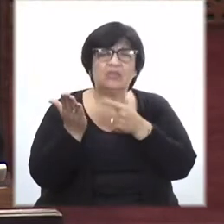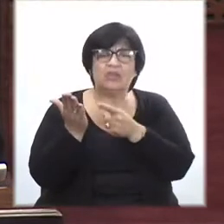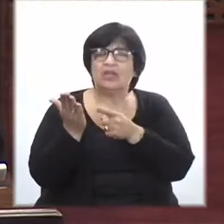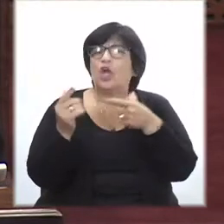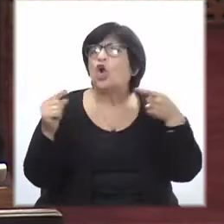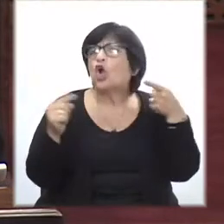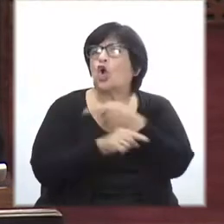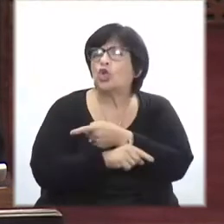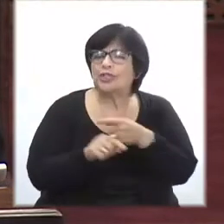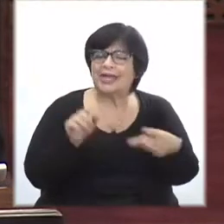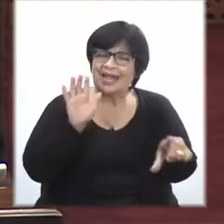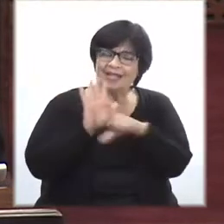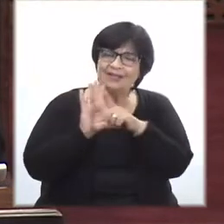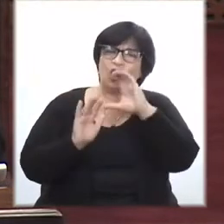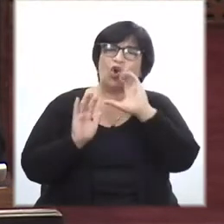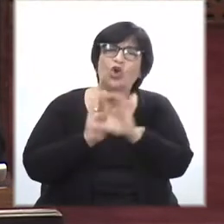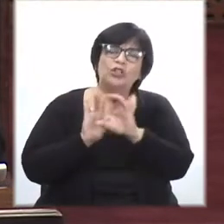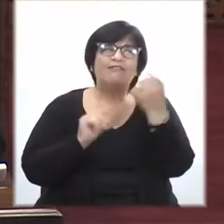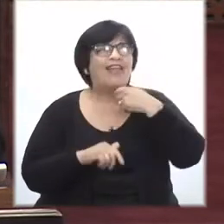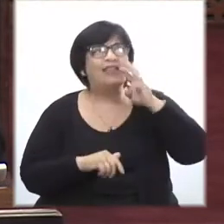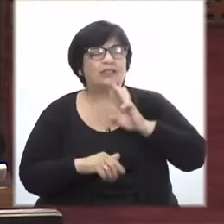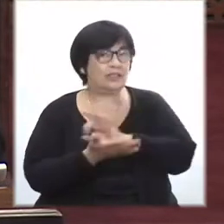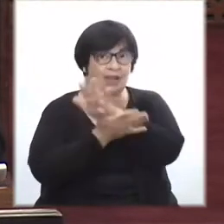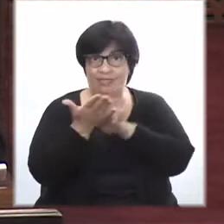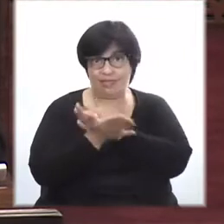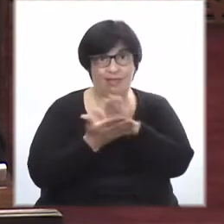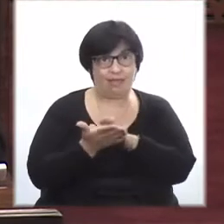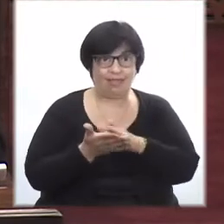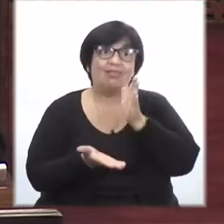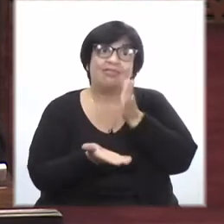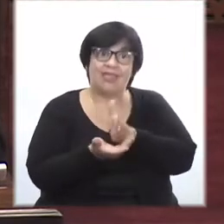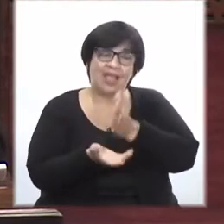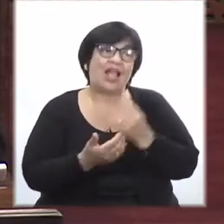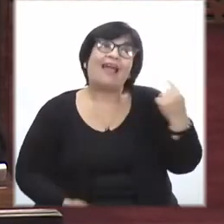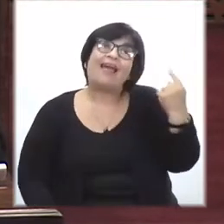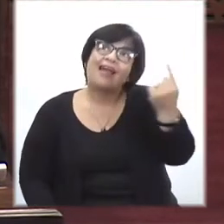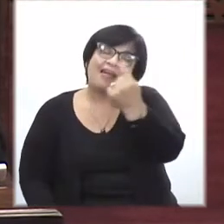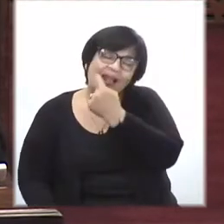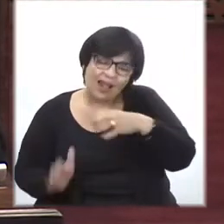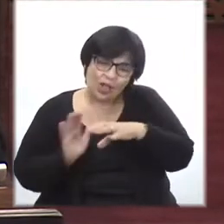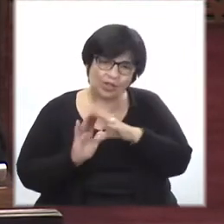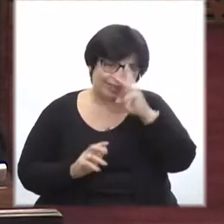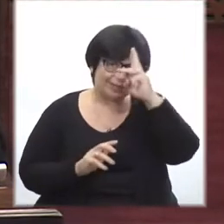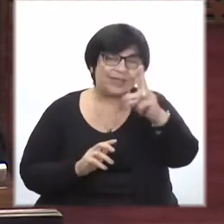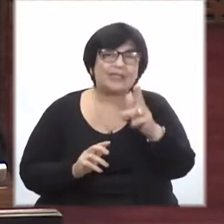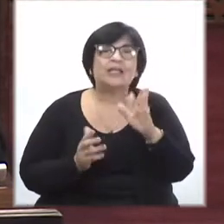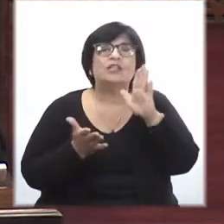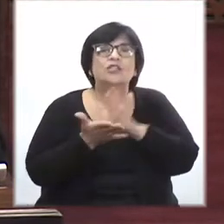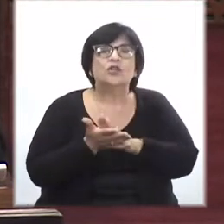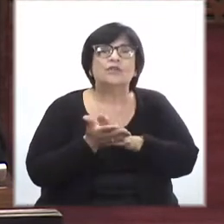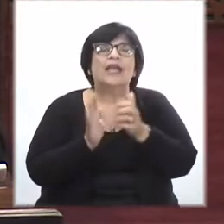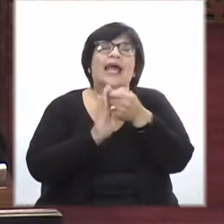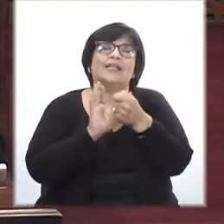clara norma constitucional. Los derechos individuales reconocidos en nuestra Constitución, de acuerdo al texto del